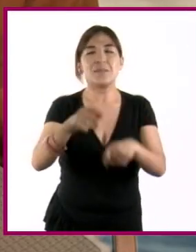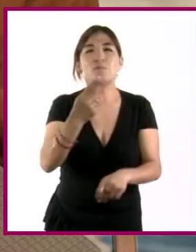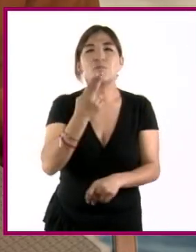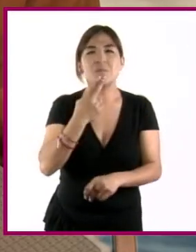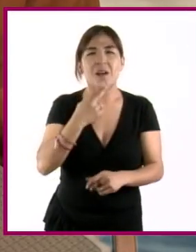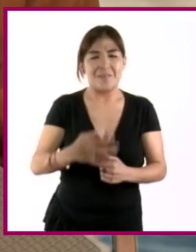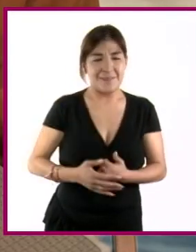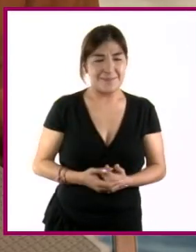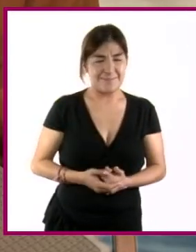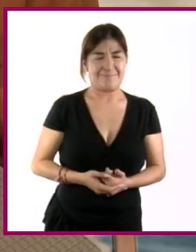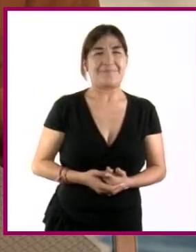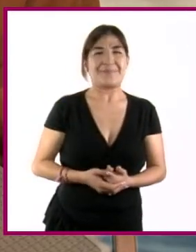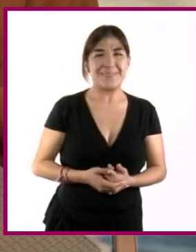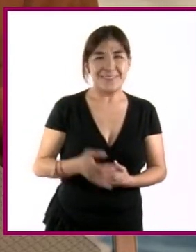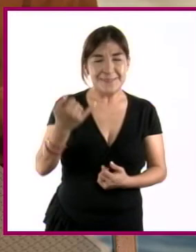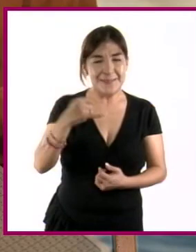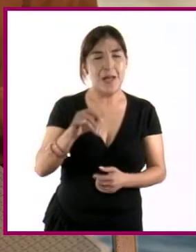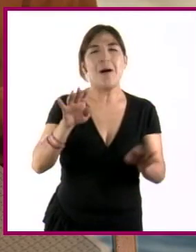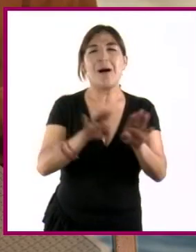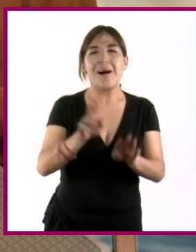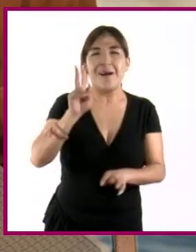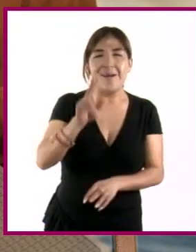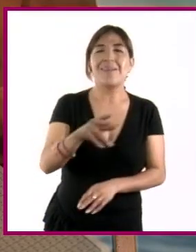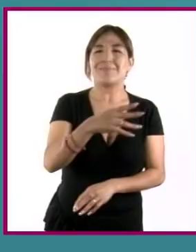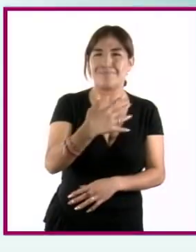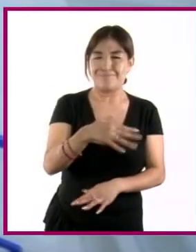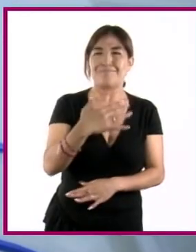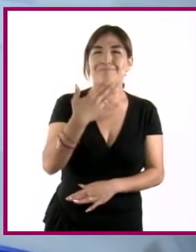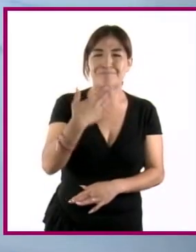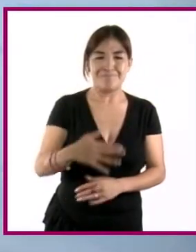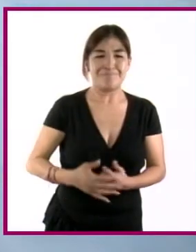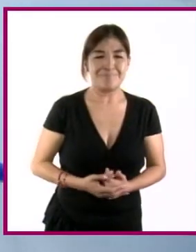quedado impresionado con lo que dices, Mati.